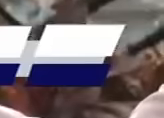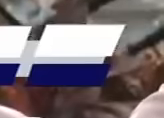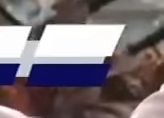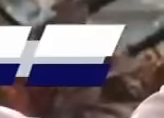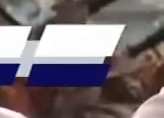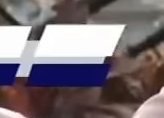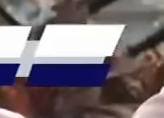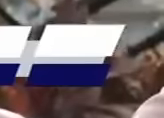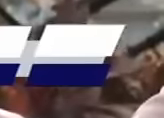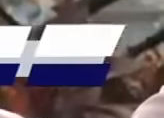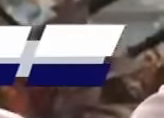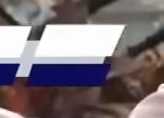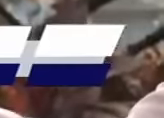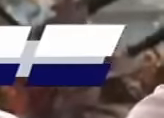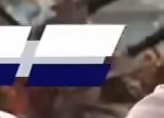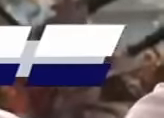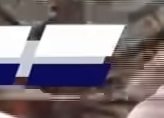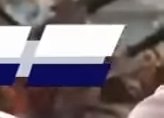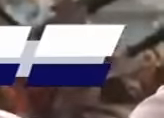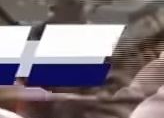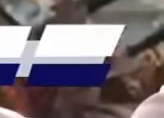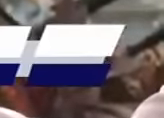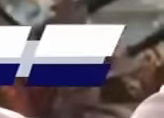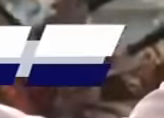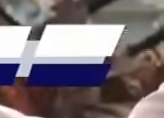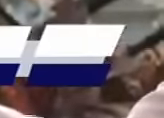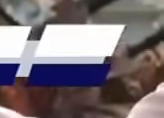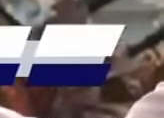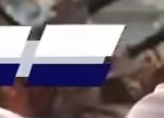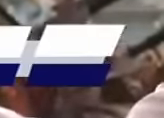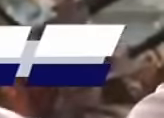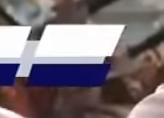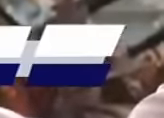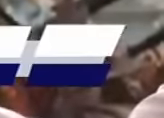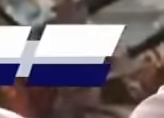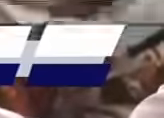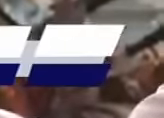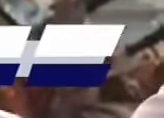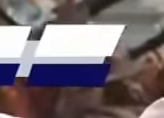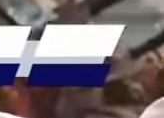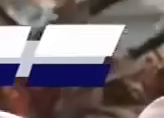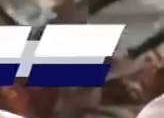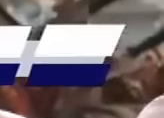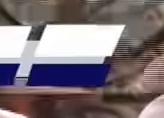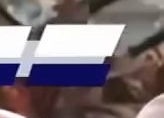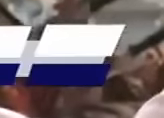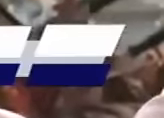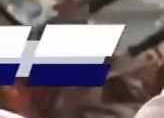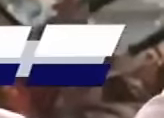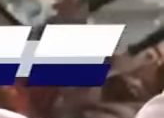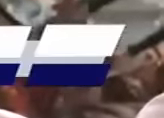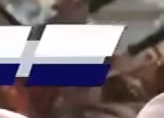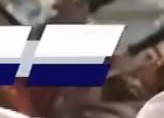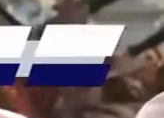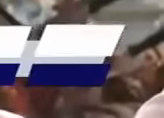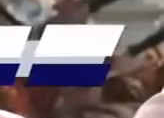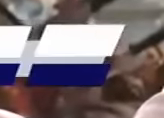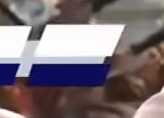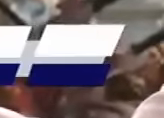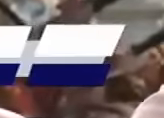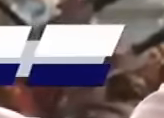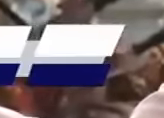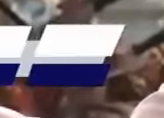No podemos nosotros violentar el marco internacional. Ni siquiera hay un precedente por parte de ningún otro país. Creo